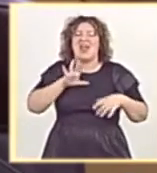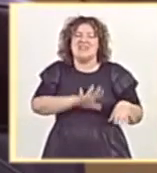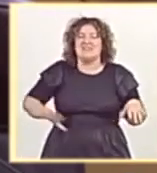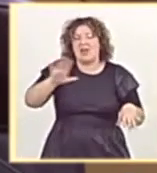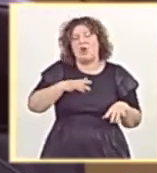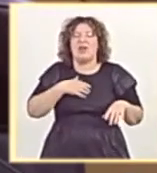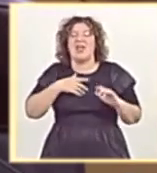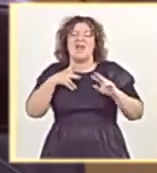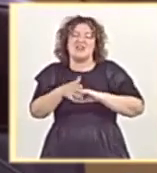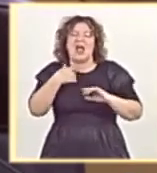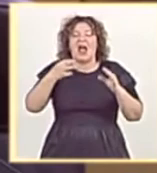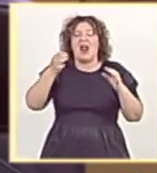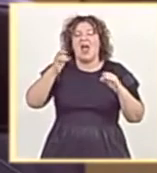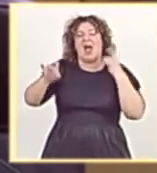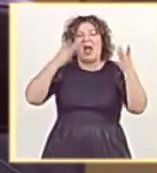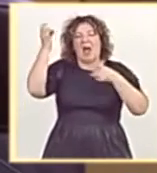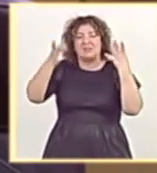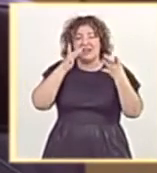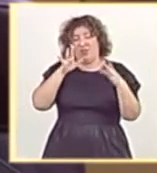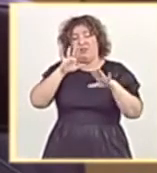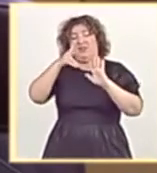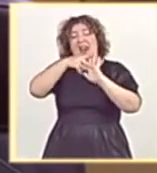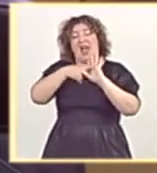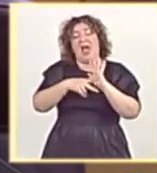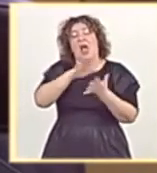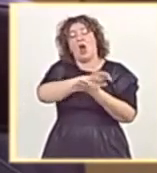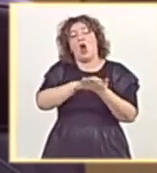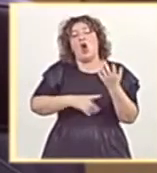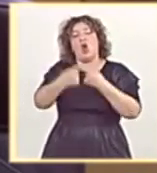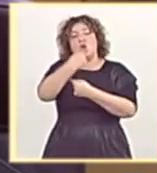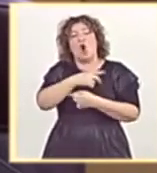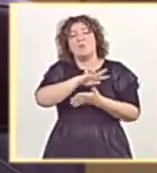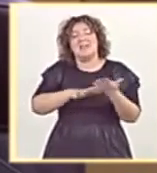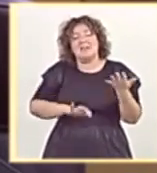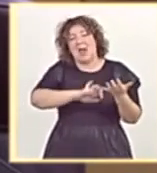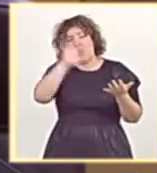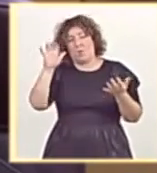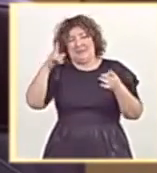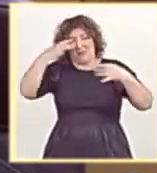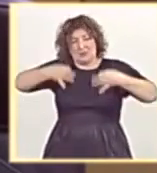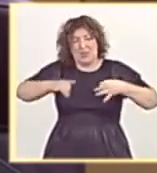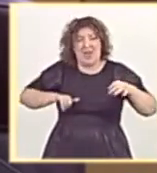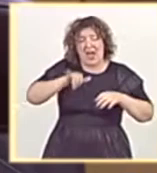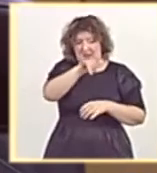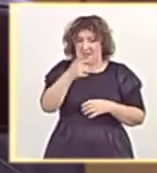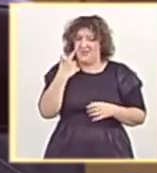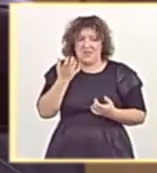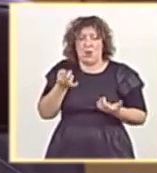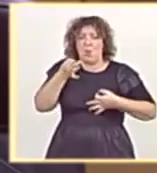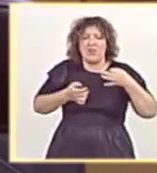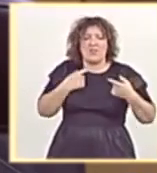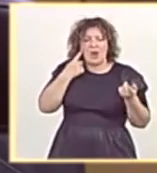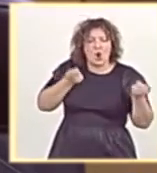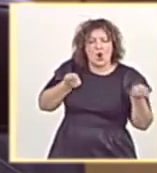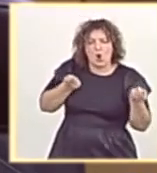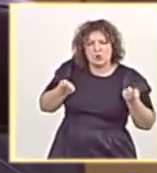arbitrariedades de acuerdo con la normativa europea sobre seguridad aérea, es necesario que haya algún tipo de control judicial de las investigaciones en curso